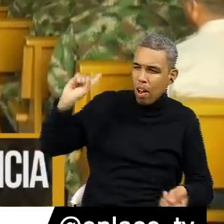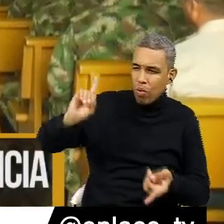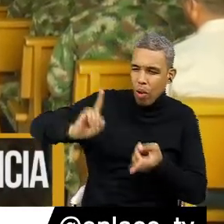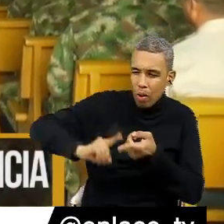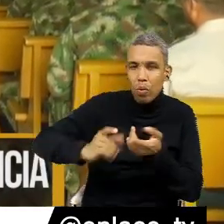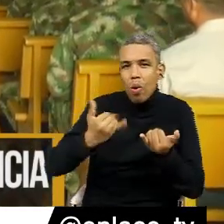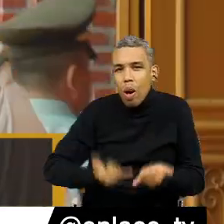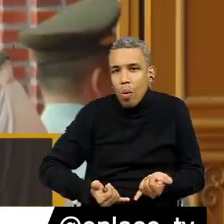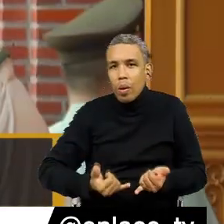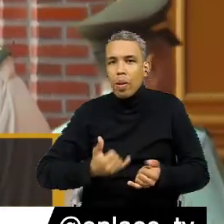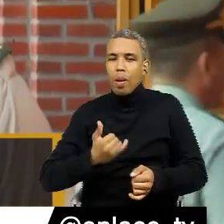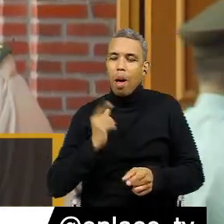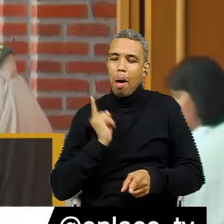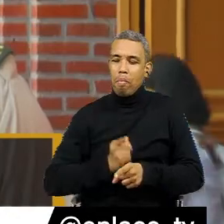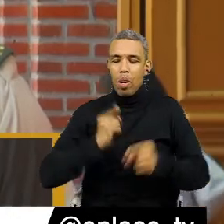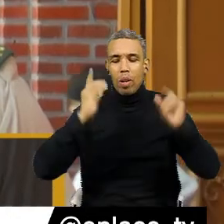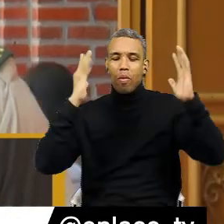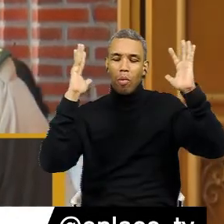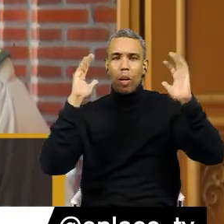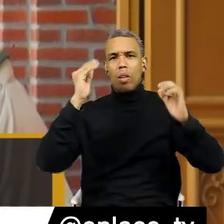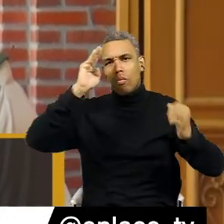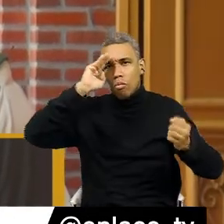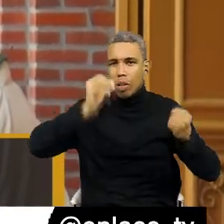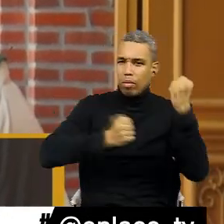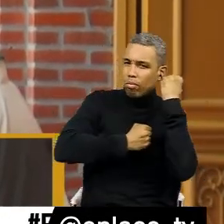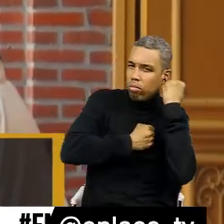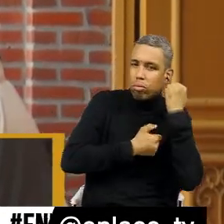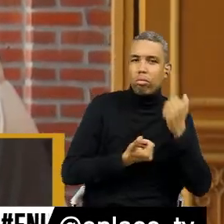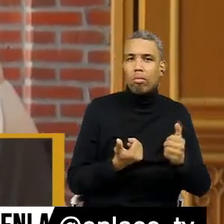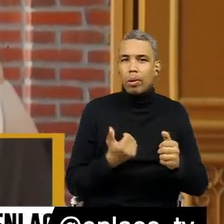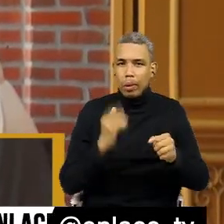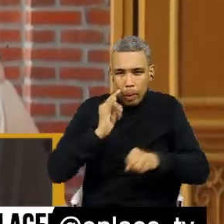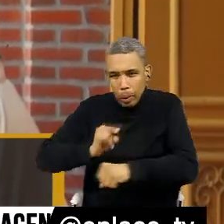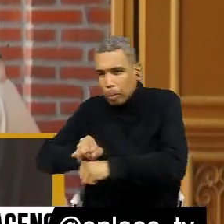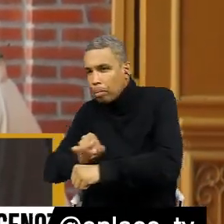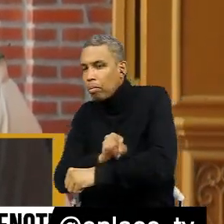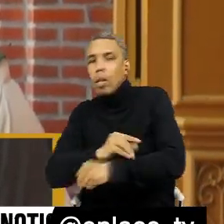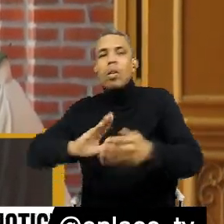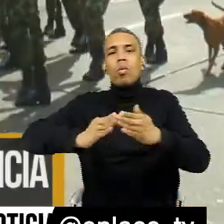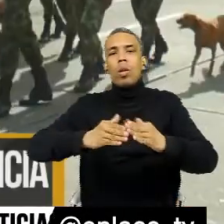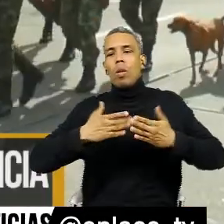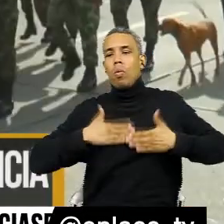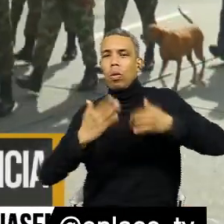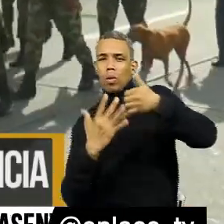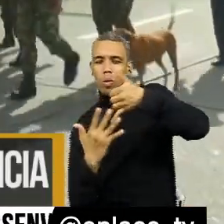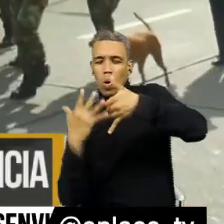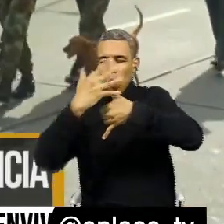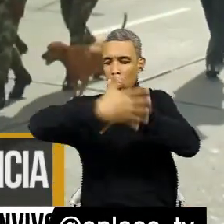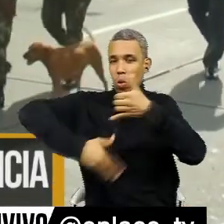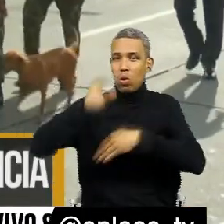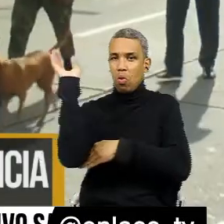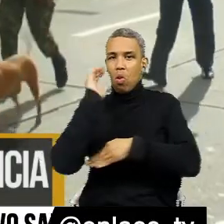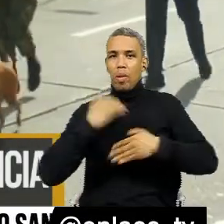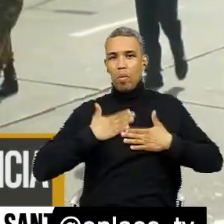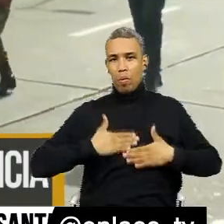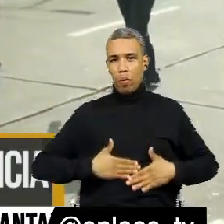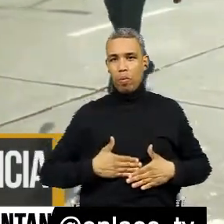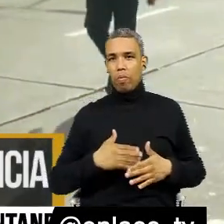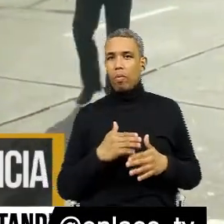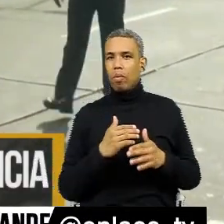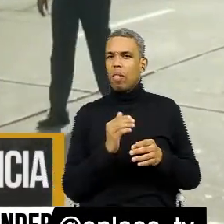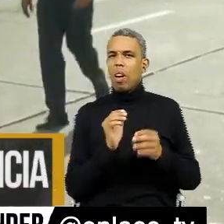militares han realizado, pues, para que ellos estén en paz y en tranquilidad por todo el territorio nacional. Seguido a este acto se desarrolló otro